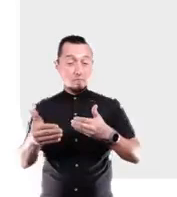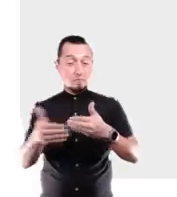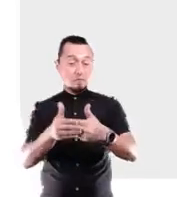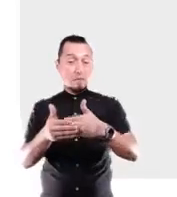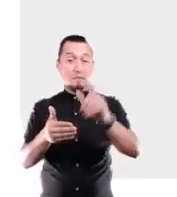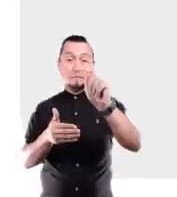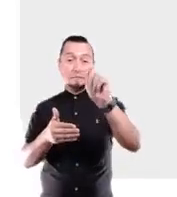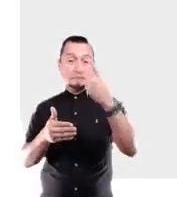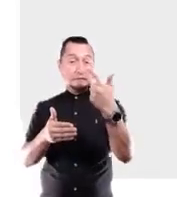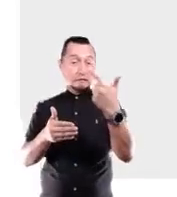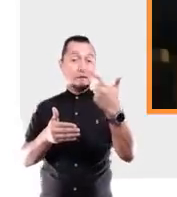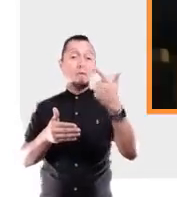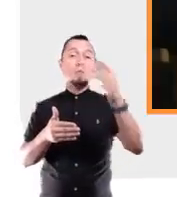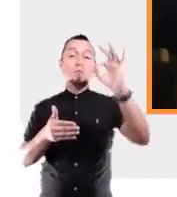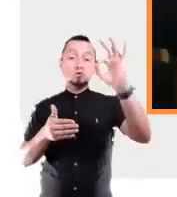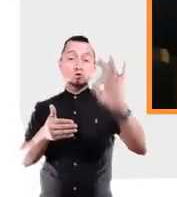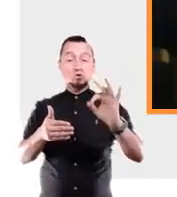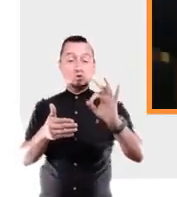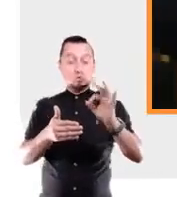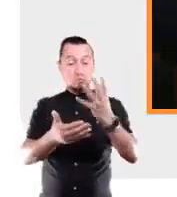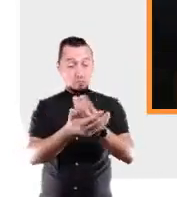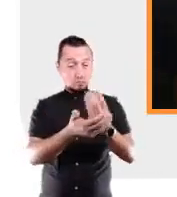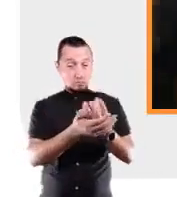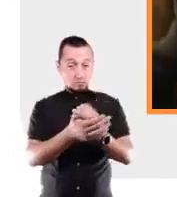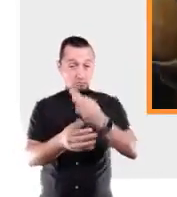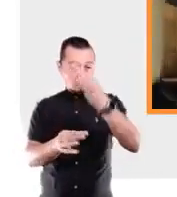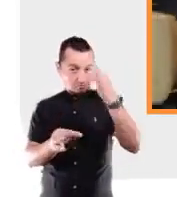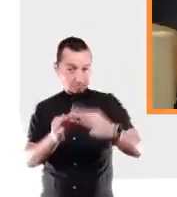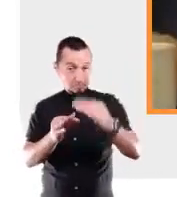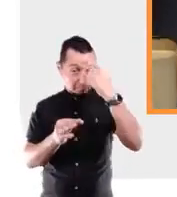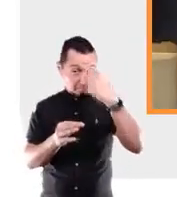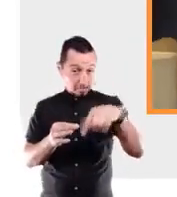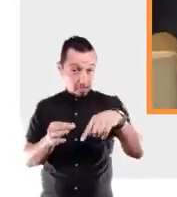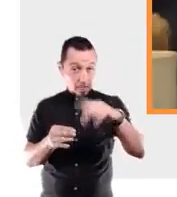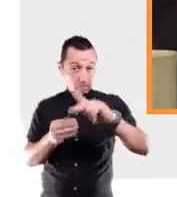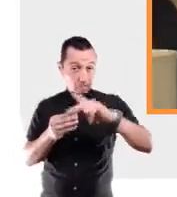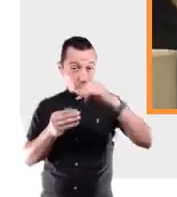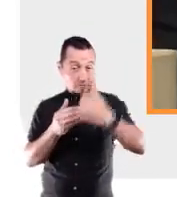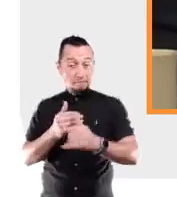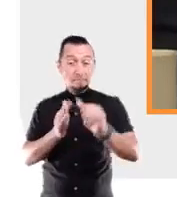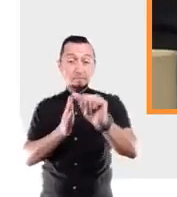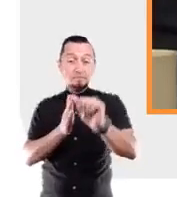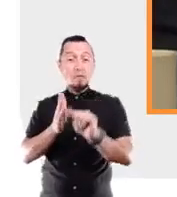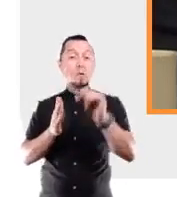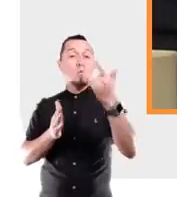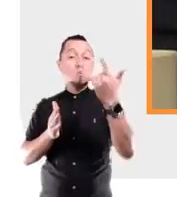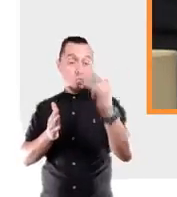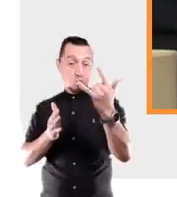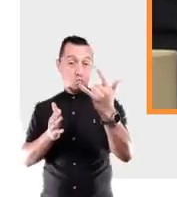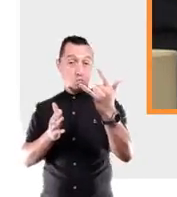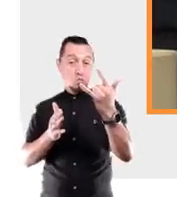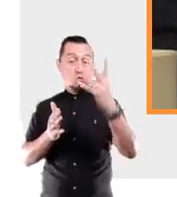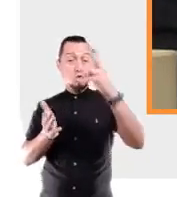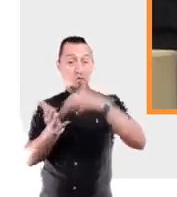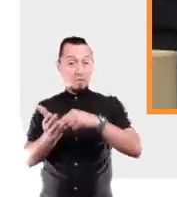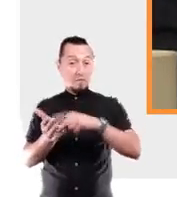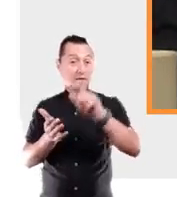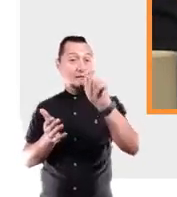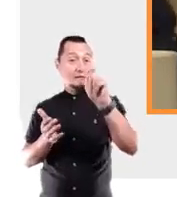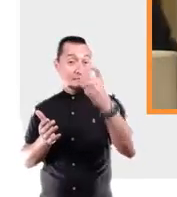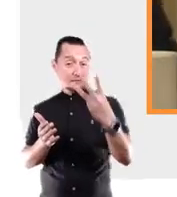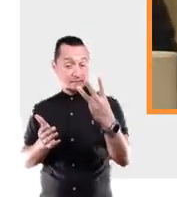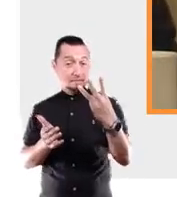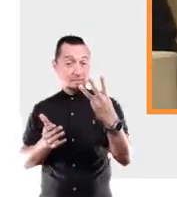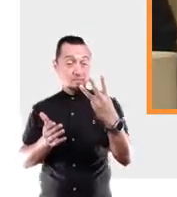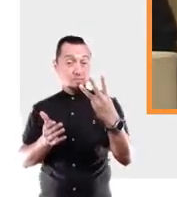27% para la totalidad del proyecto y a finales del mes de julio de 2023, los